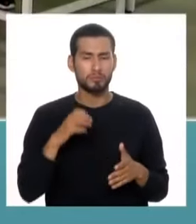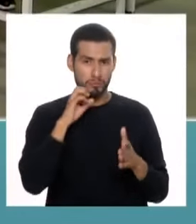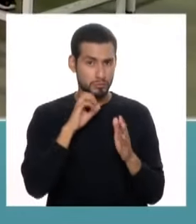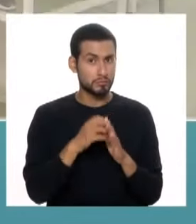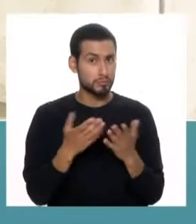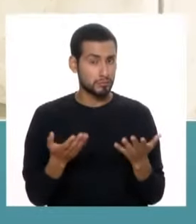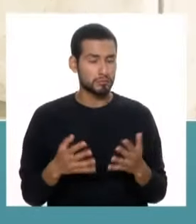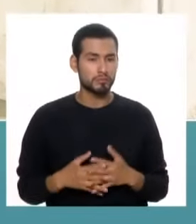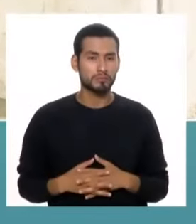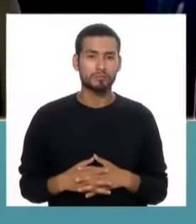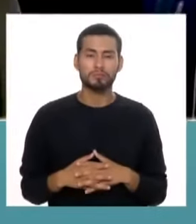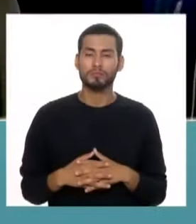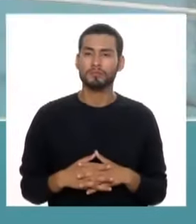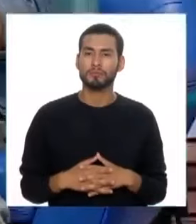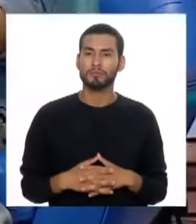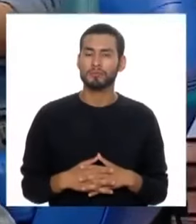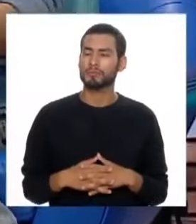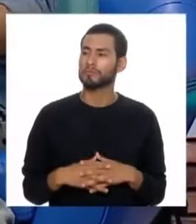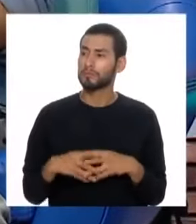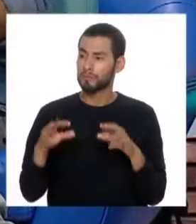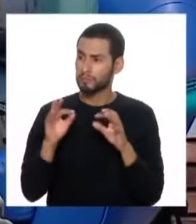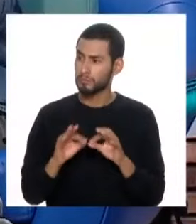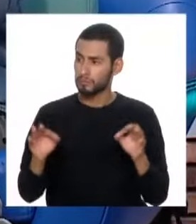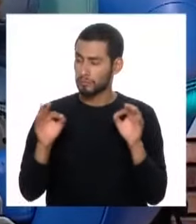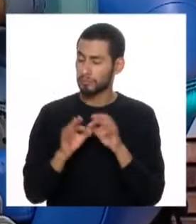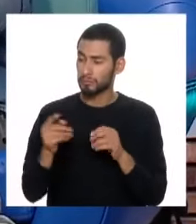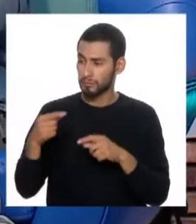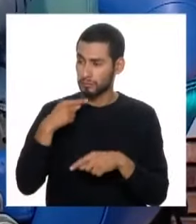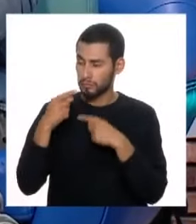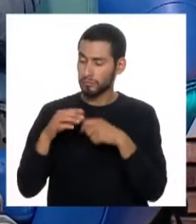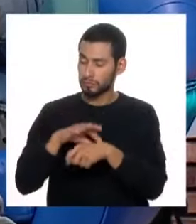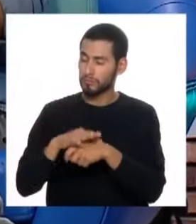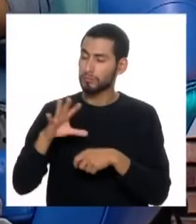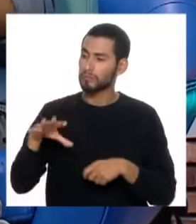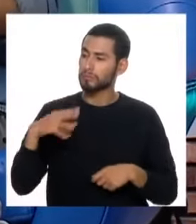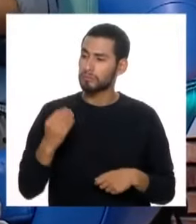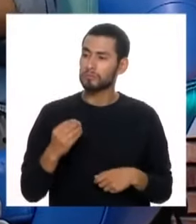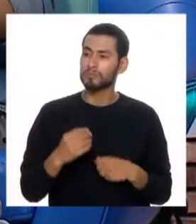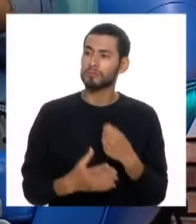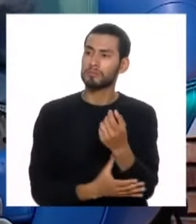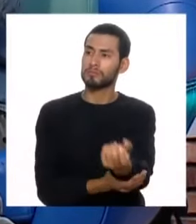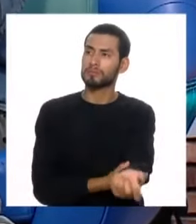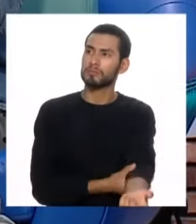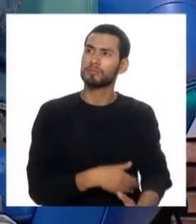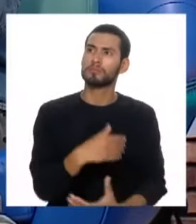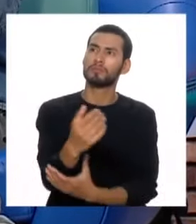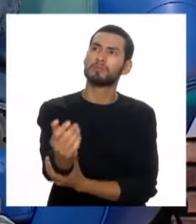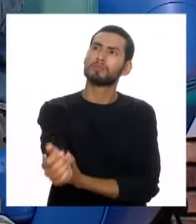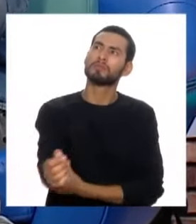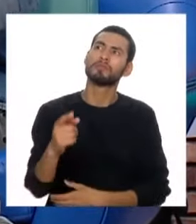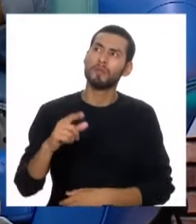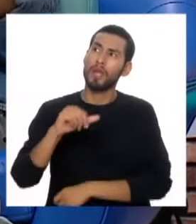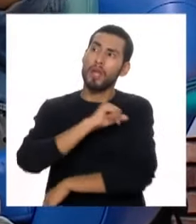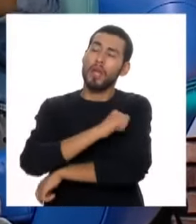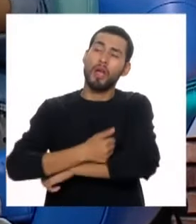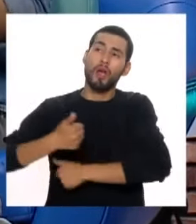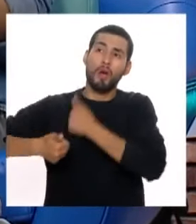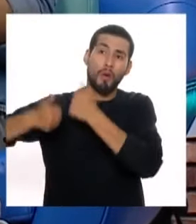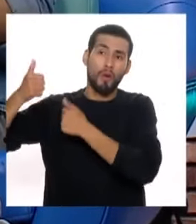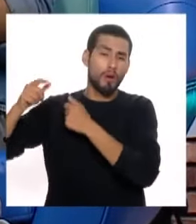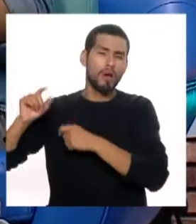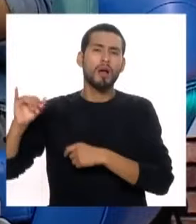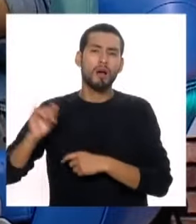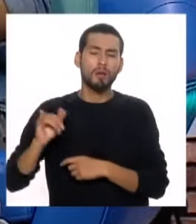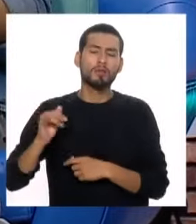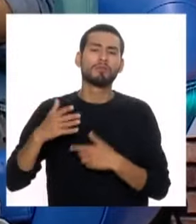ejemplo. Ahora, importante lo que acaba de decir, doctor, porque esto ya más allá de las autoridades, también